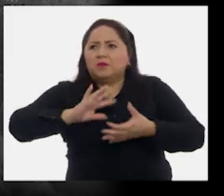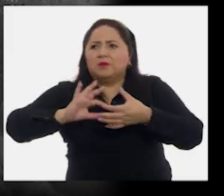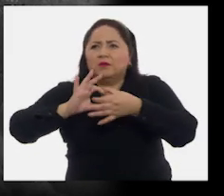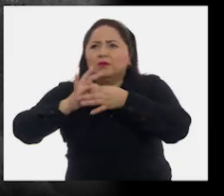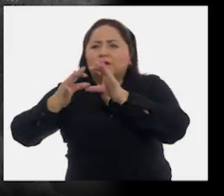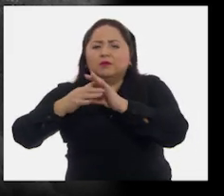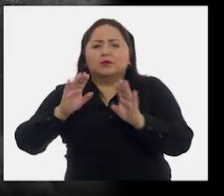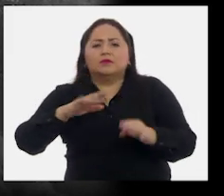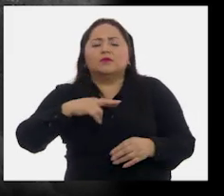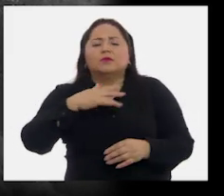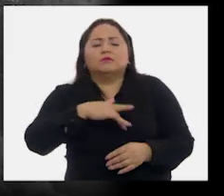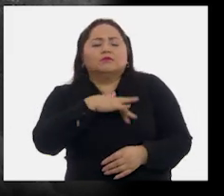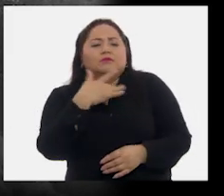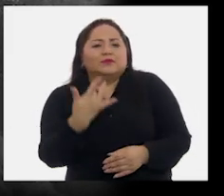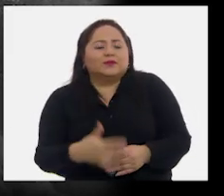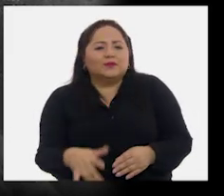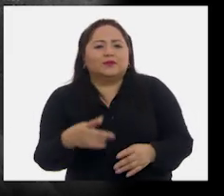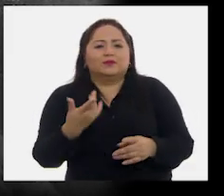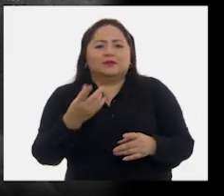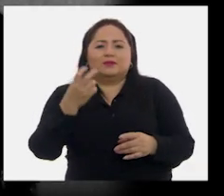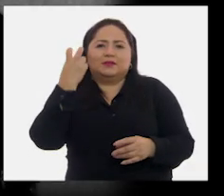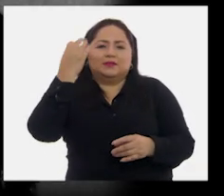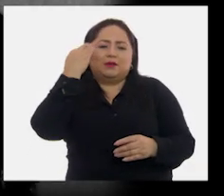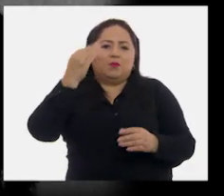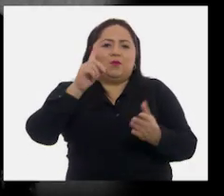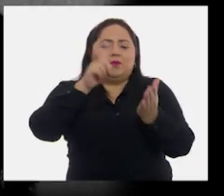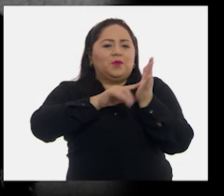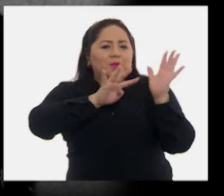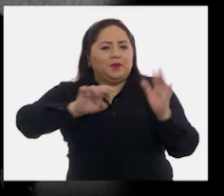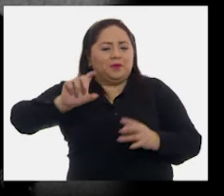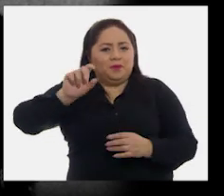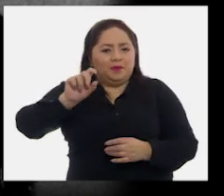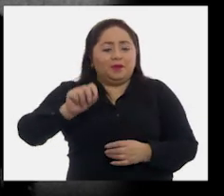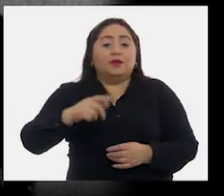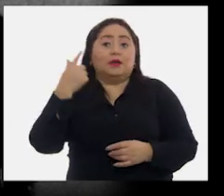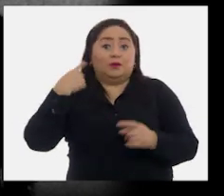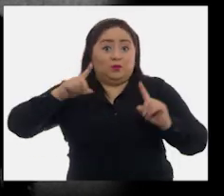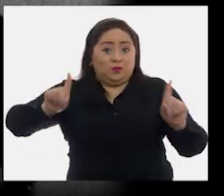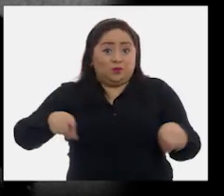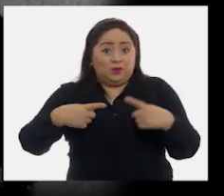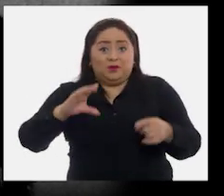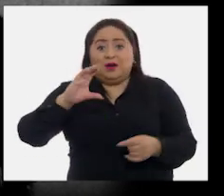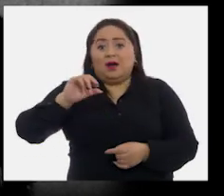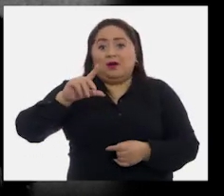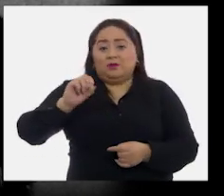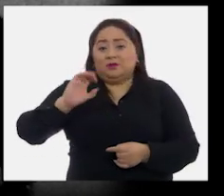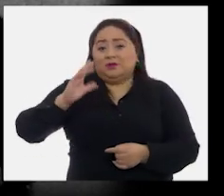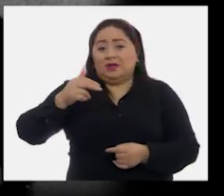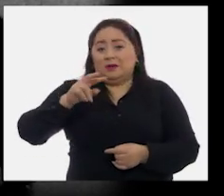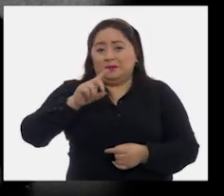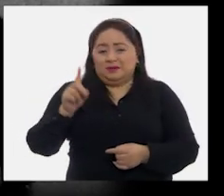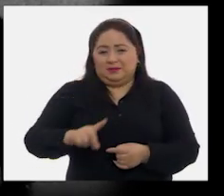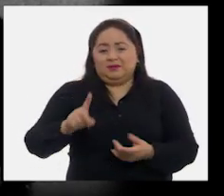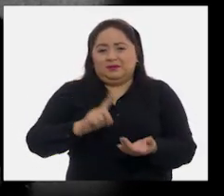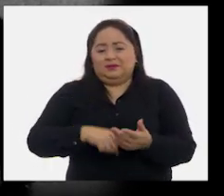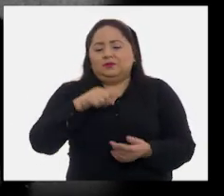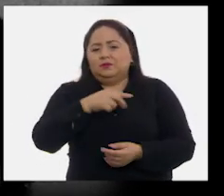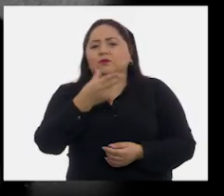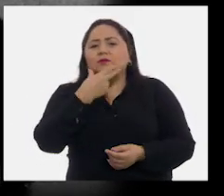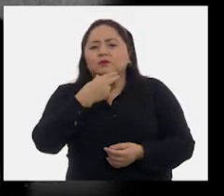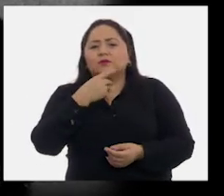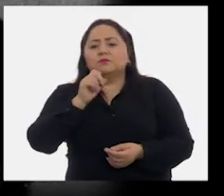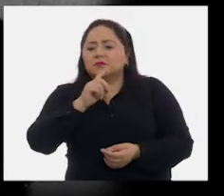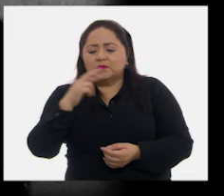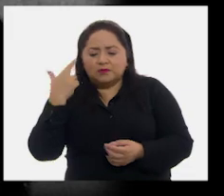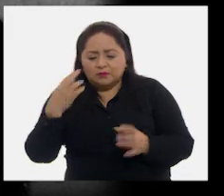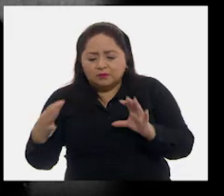el estilo romántico europeo de los años 20. La música de Carlos Chávez, melódica y rítmica,